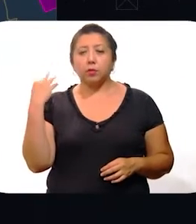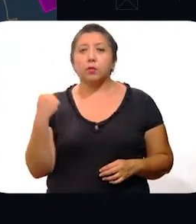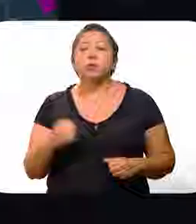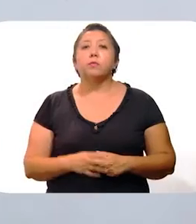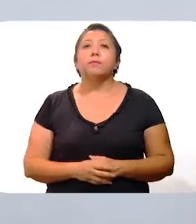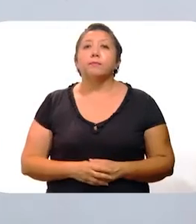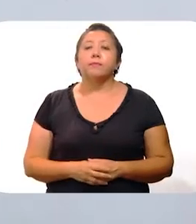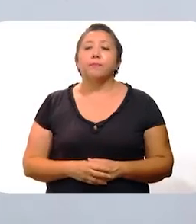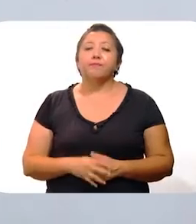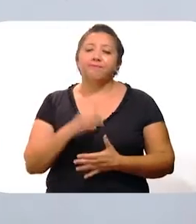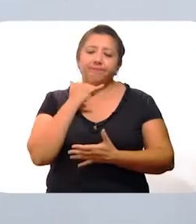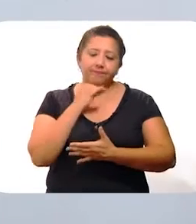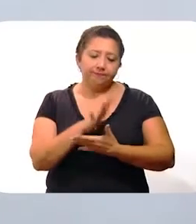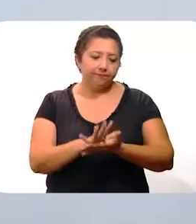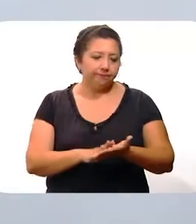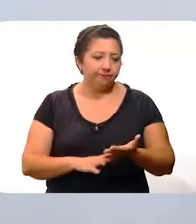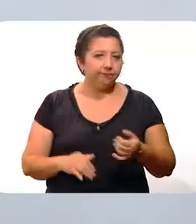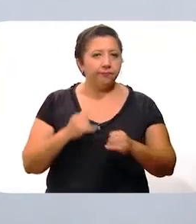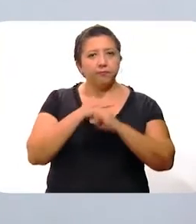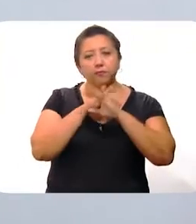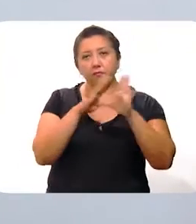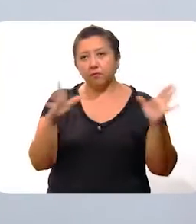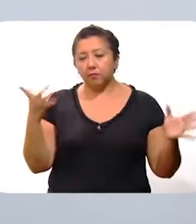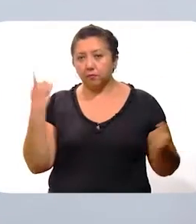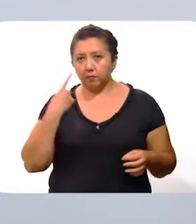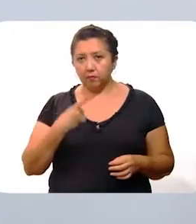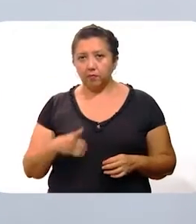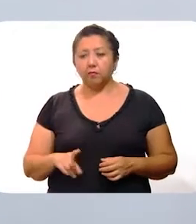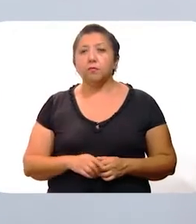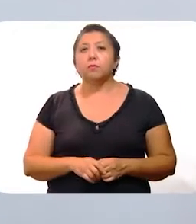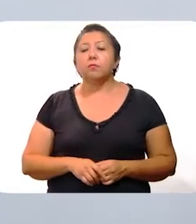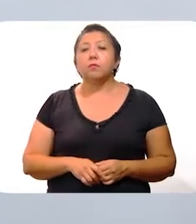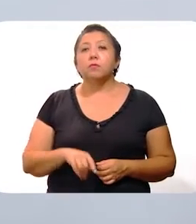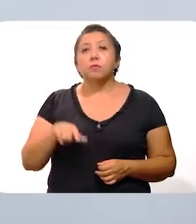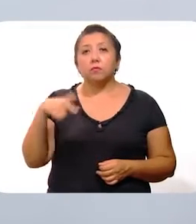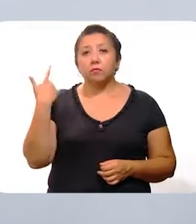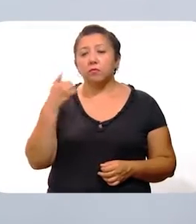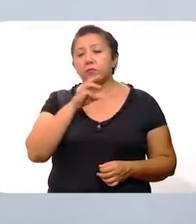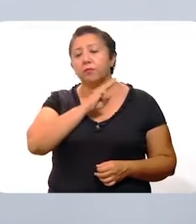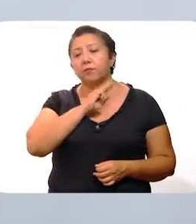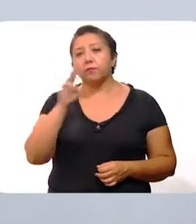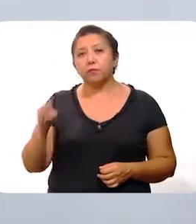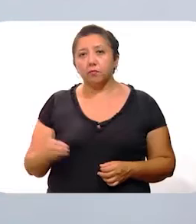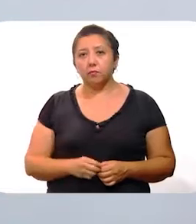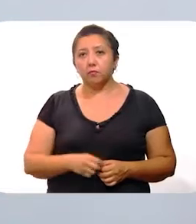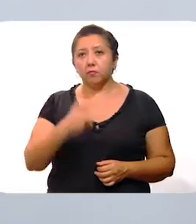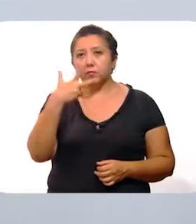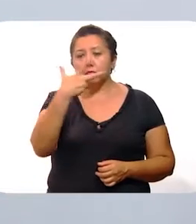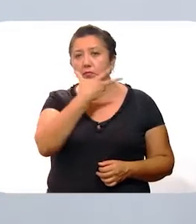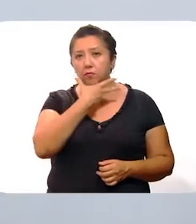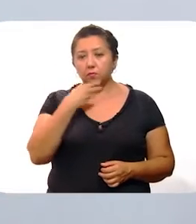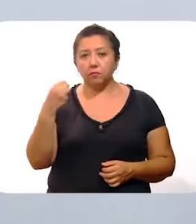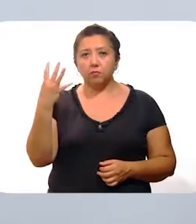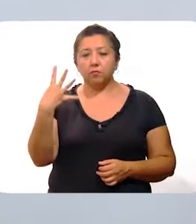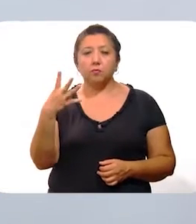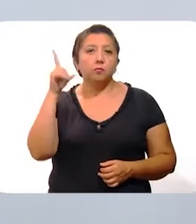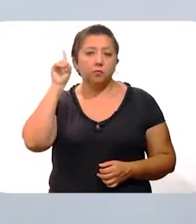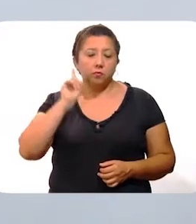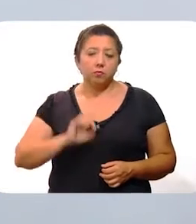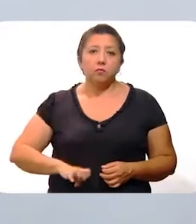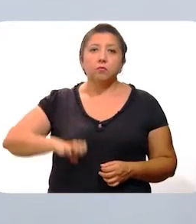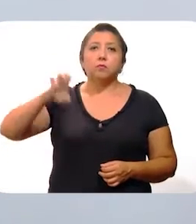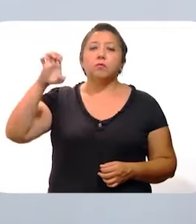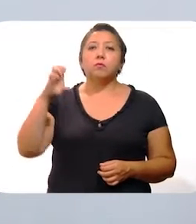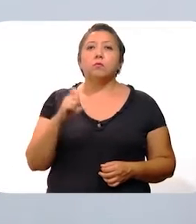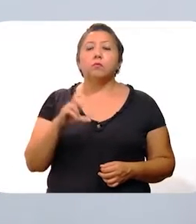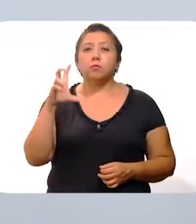4.499. Lamentablemente en este parte médico informamos de 12 fallecimientos. Son 8 hombres y 4 mujeres de un rango